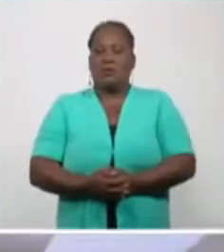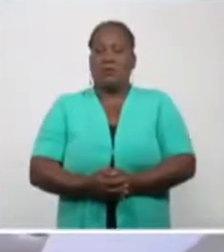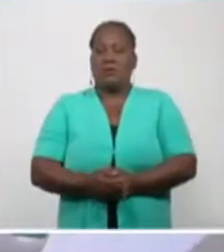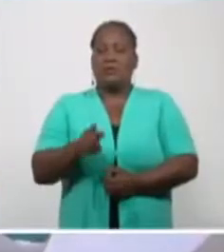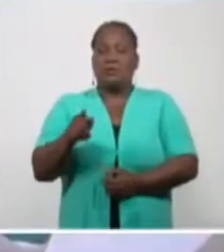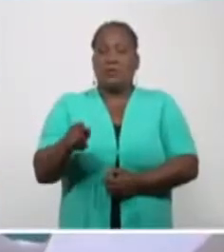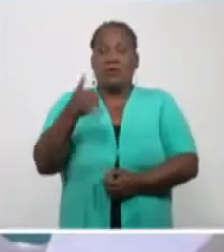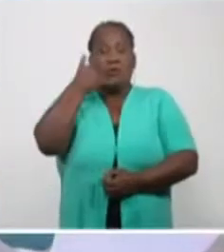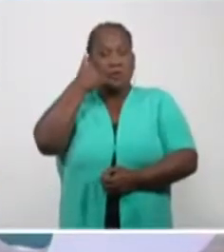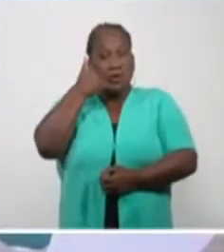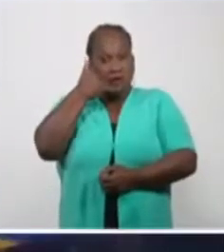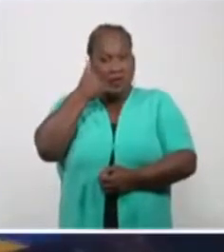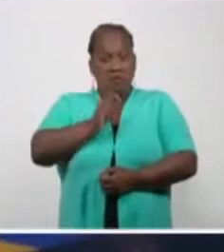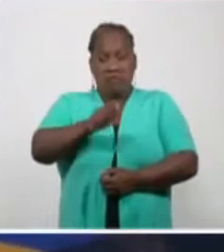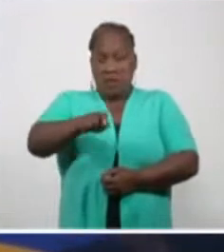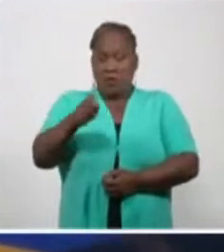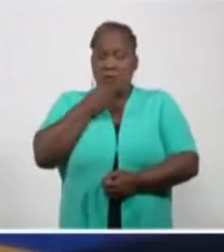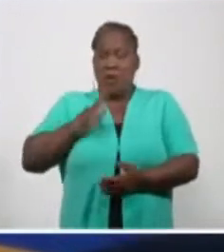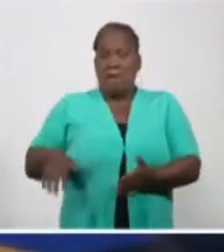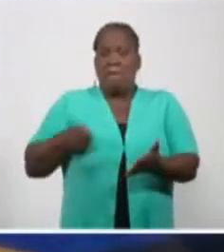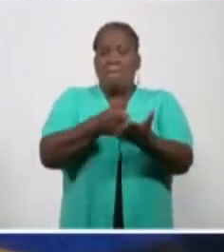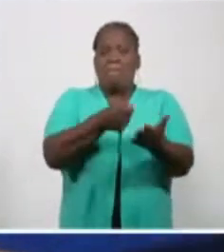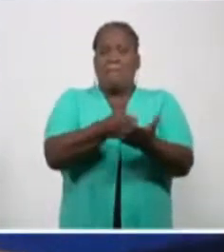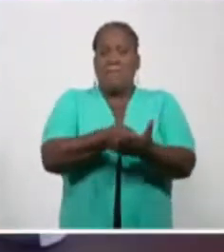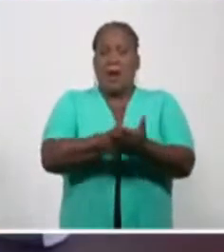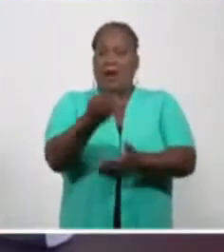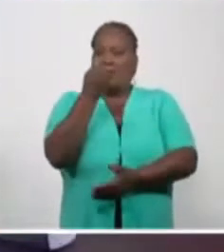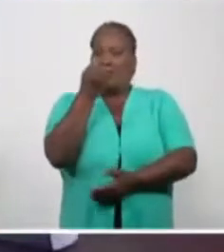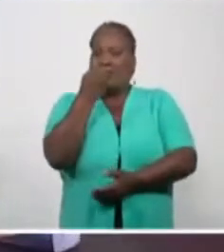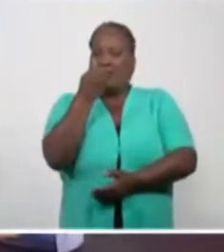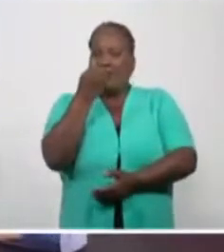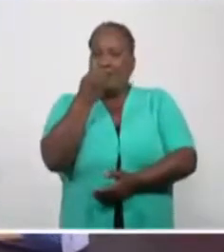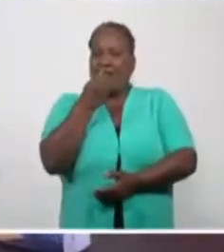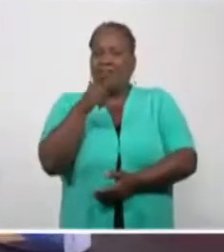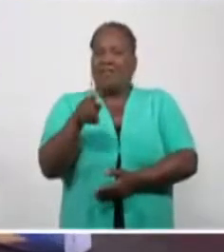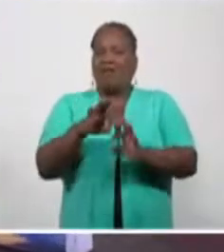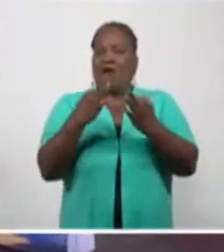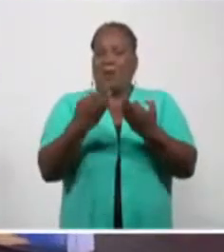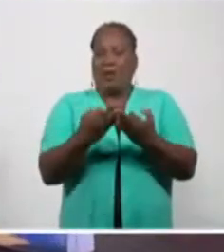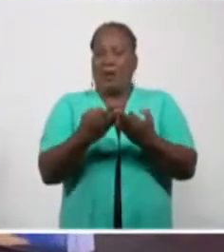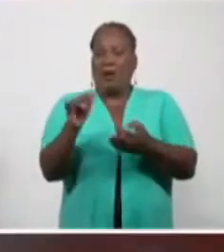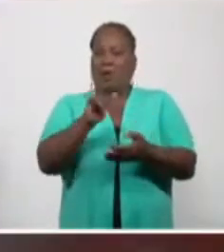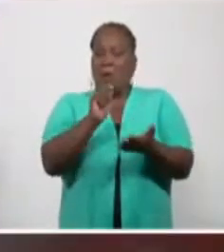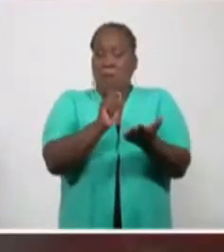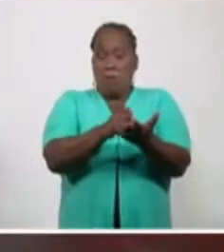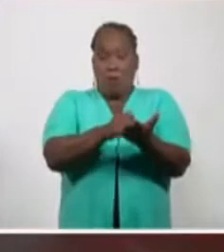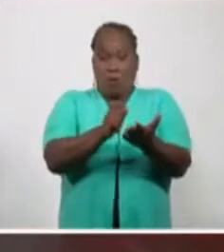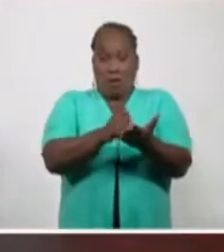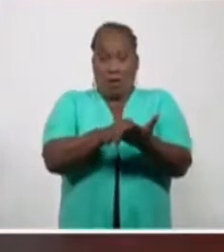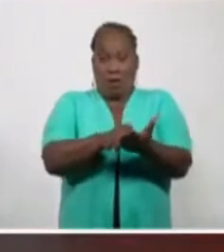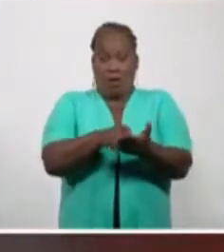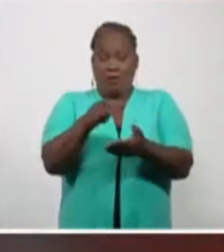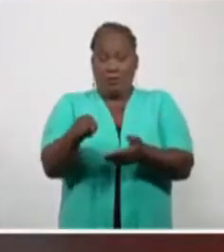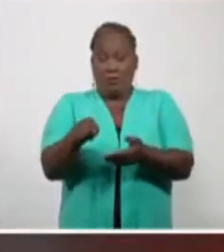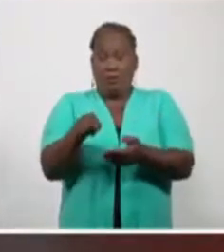Desde su teléfono puede acceder al pago electrónico de la canasta familiar normada, ahora también en las bodegas. La unidad El Nuevo